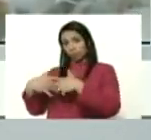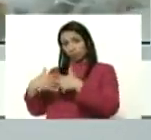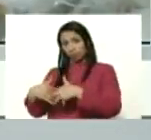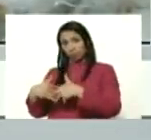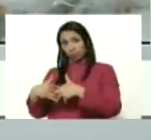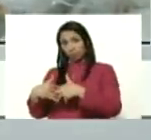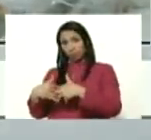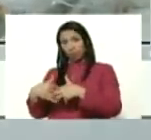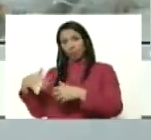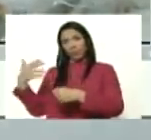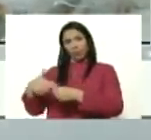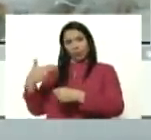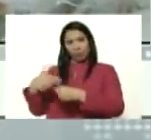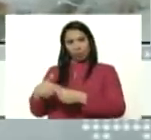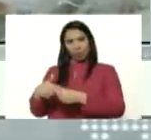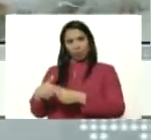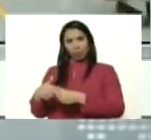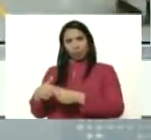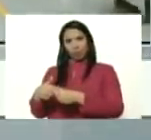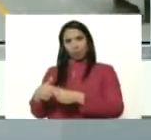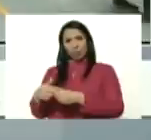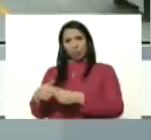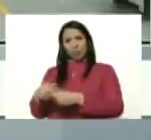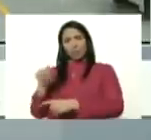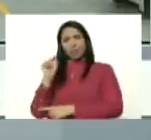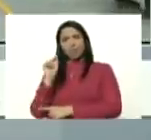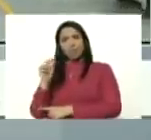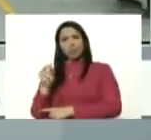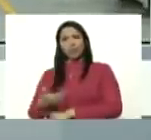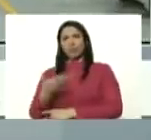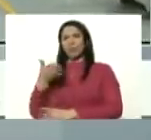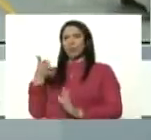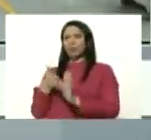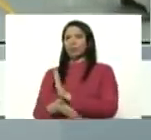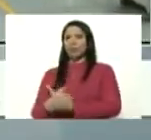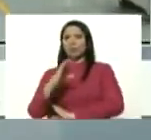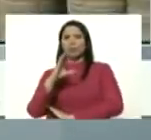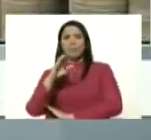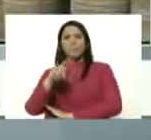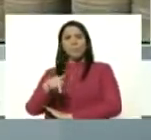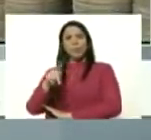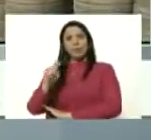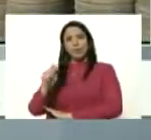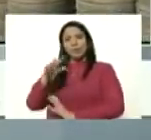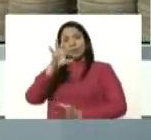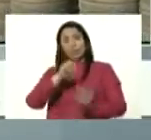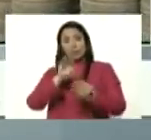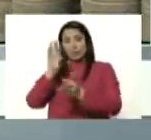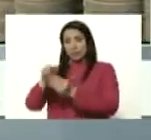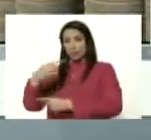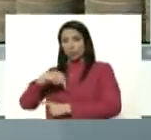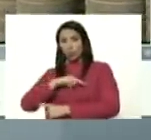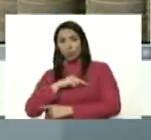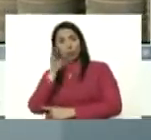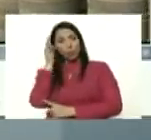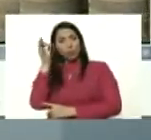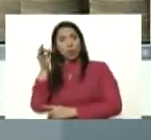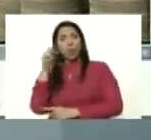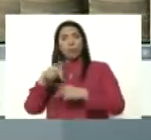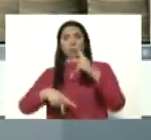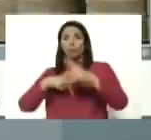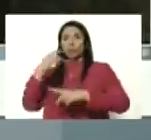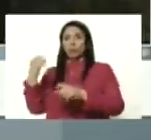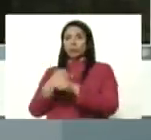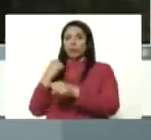en nuestra industria petrolera. Y es un impulso muy importante con los CPT. En síntesis, tenemos unos consejos productivos de